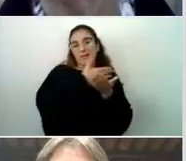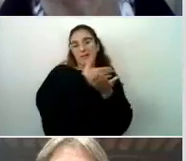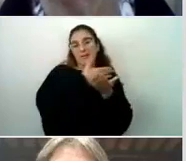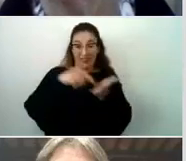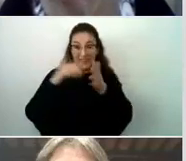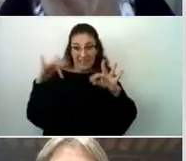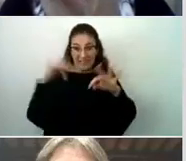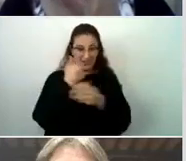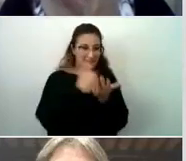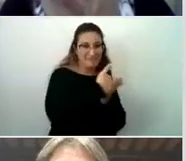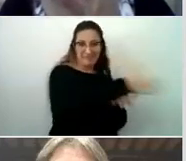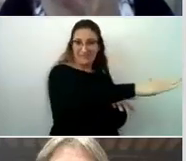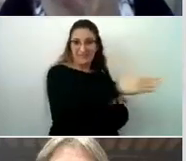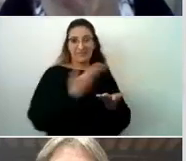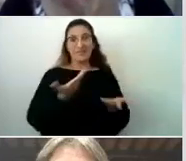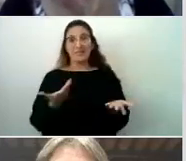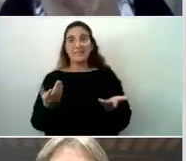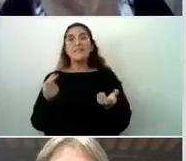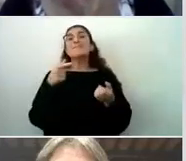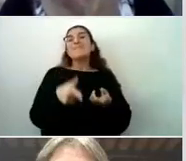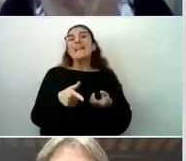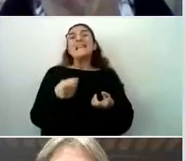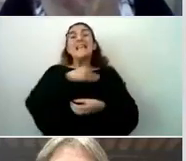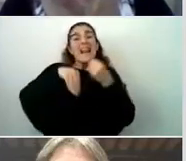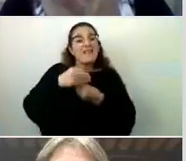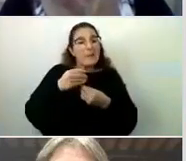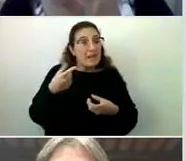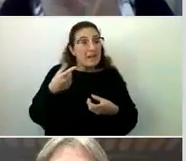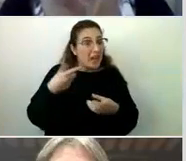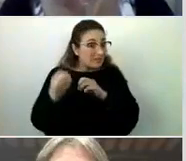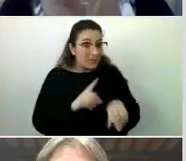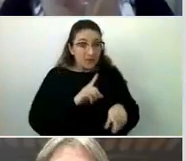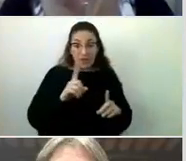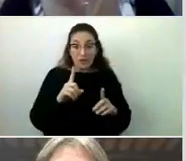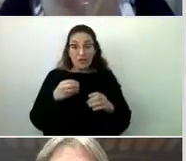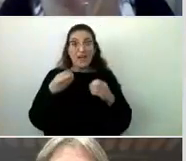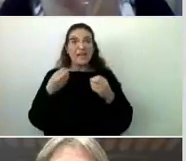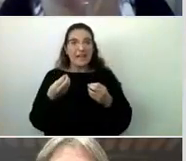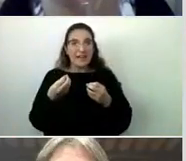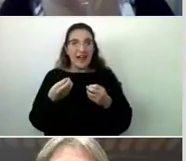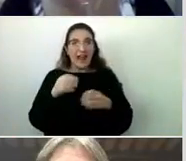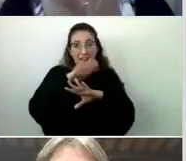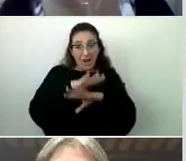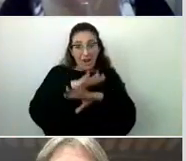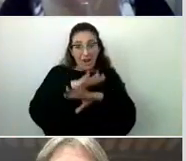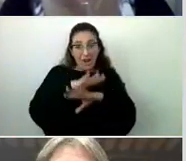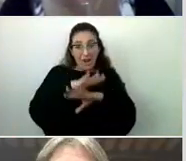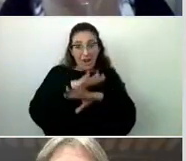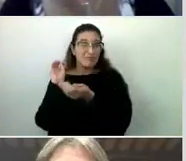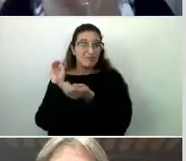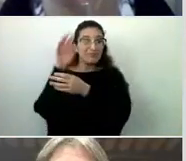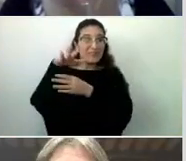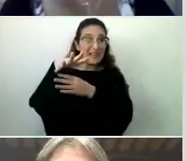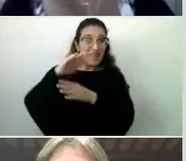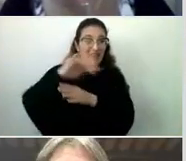Bueno, y de no tomar esa actitud, los niños eran despeñados del monte Taigueto. Luego, los